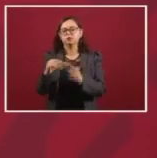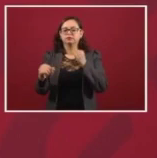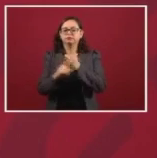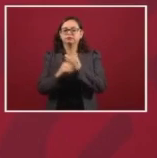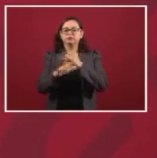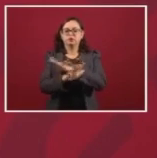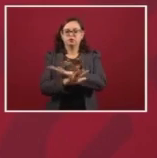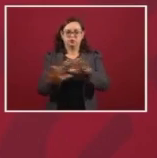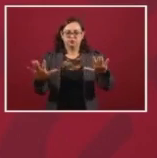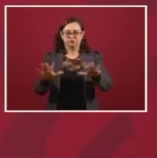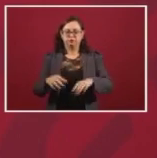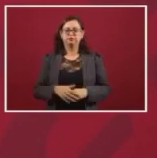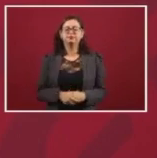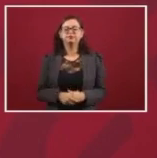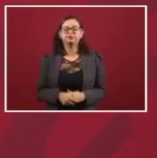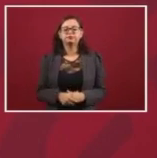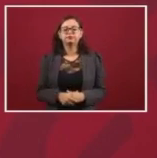final.